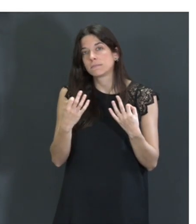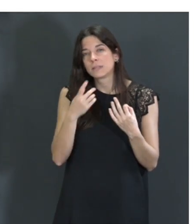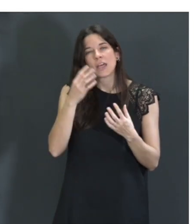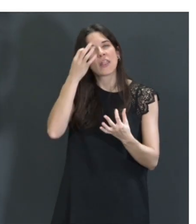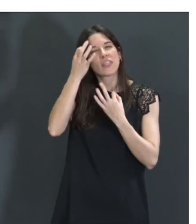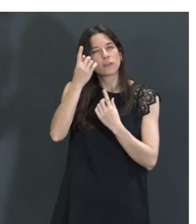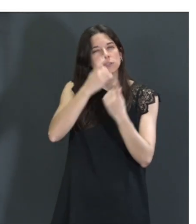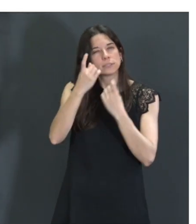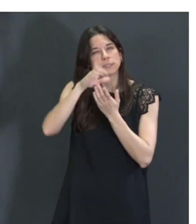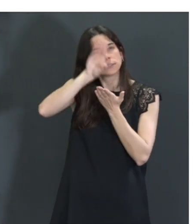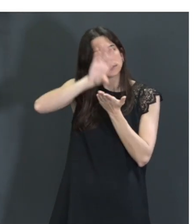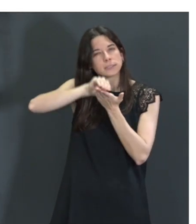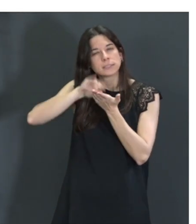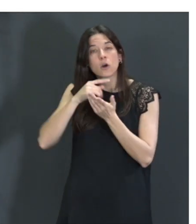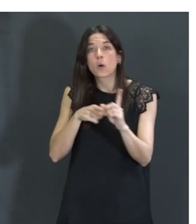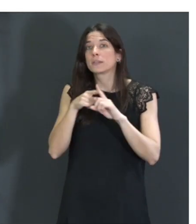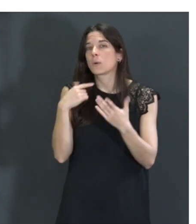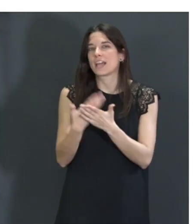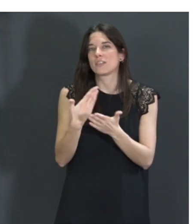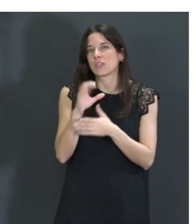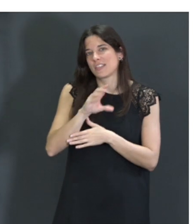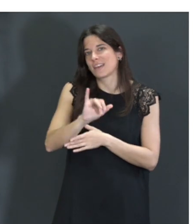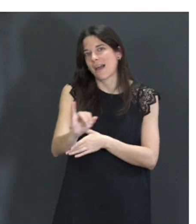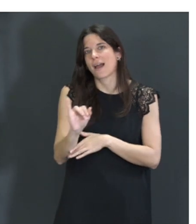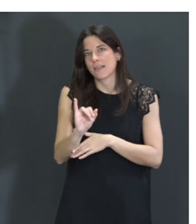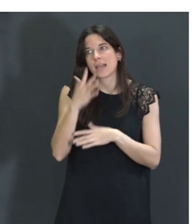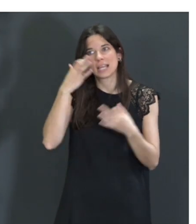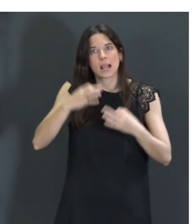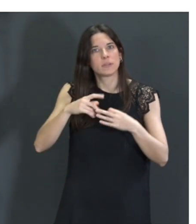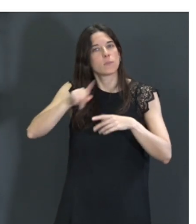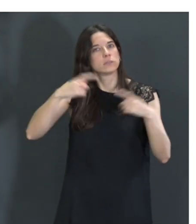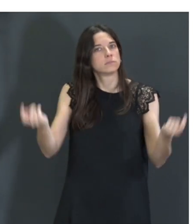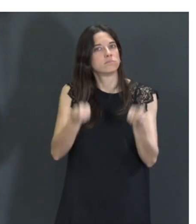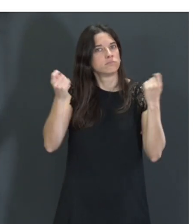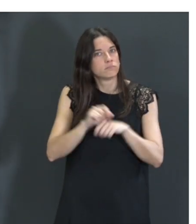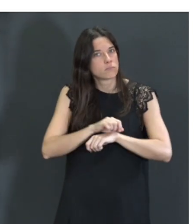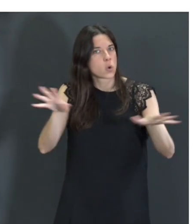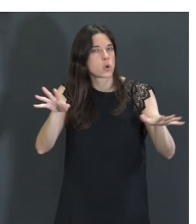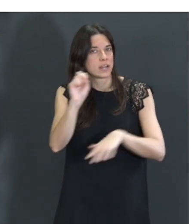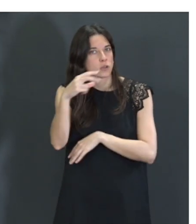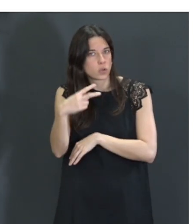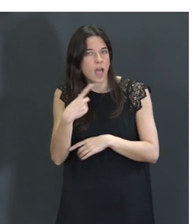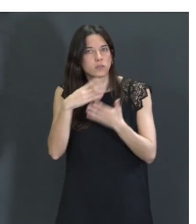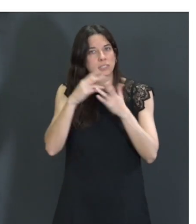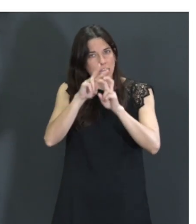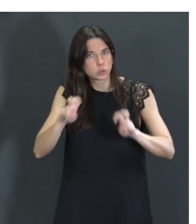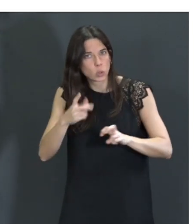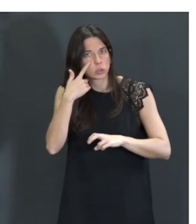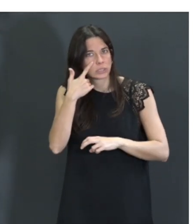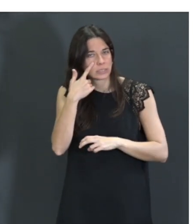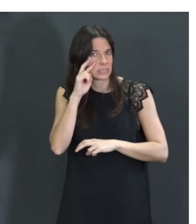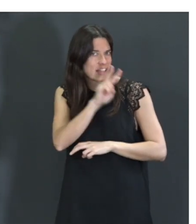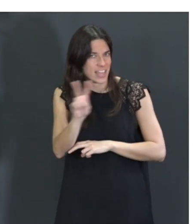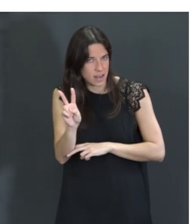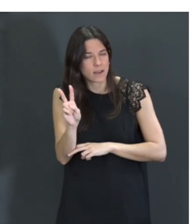datos para que haya evidencia científica y realmente salgan publicados los resultados, los estudios. romper